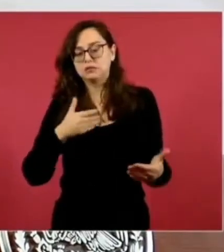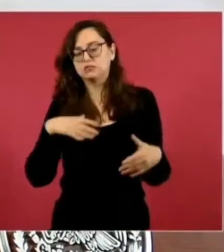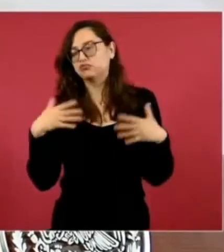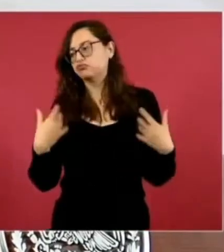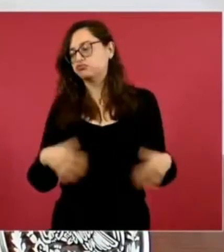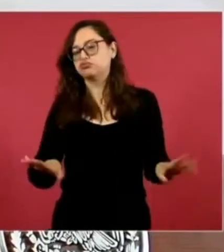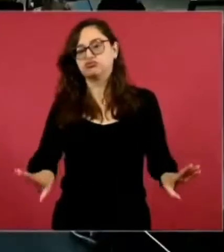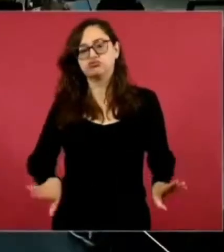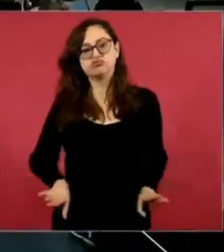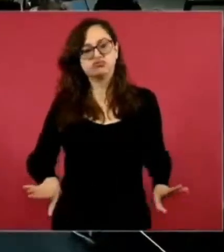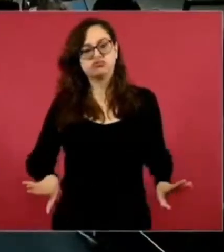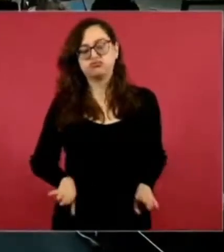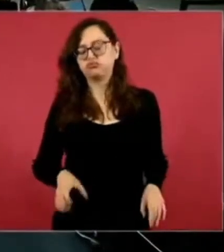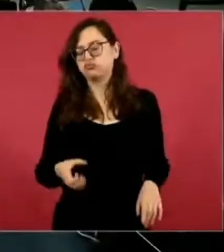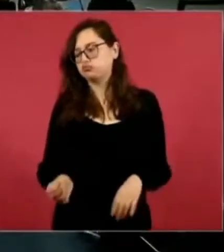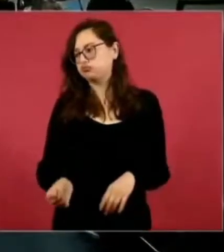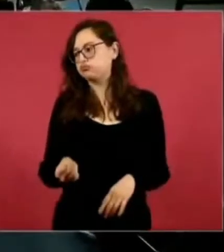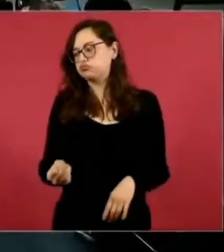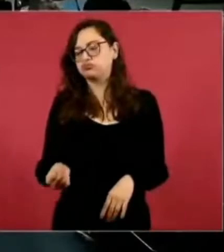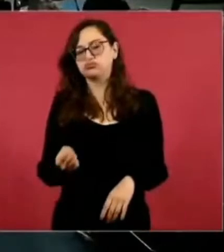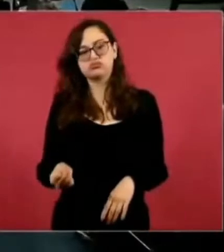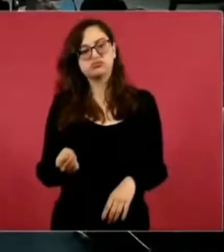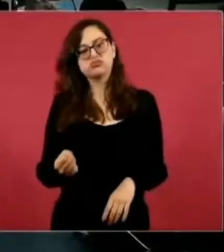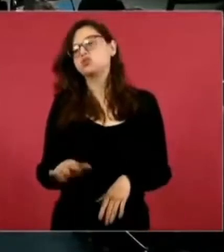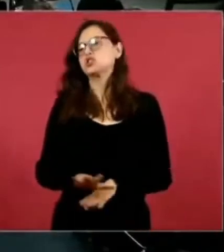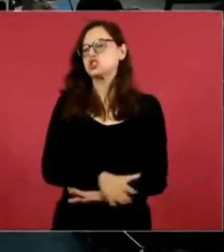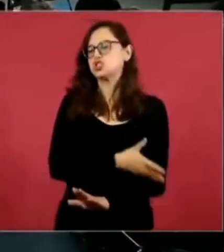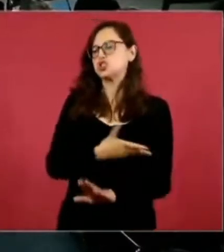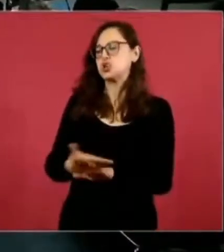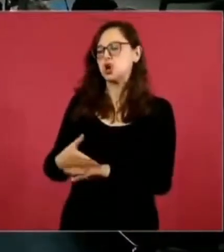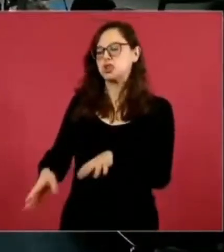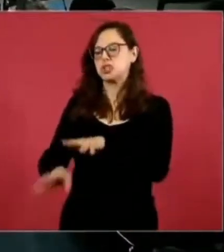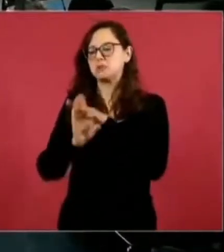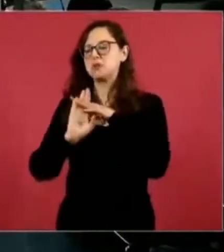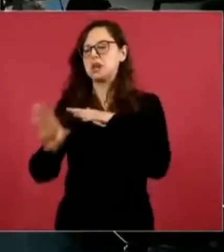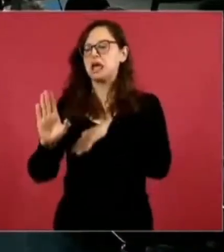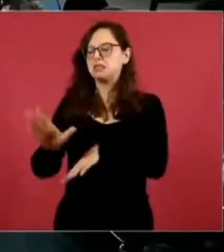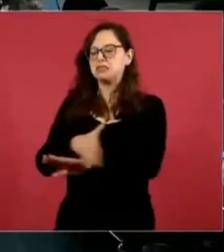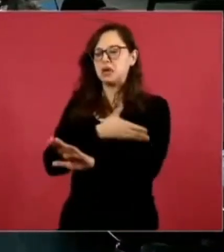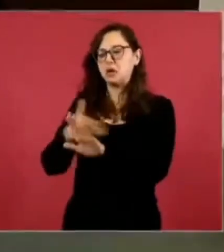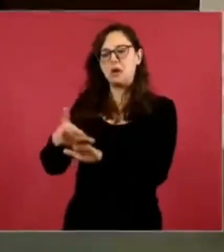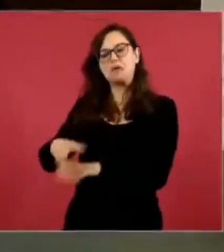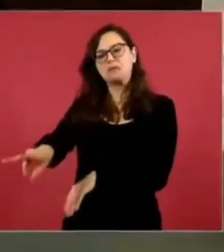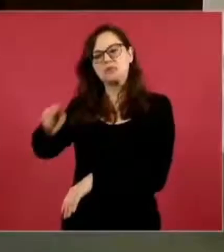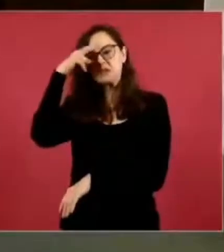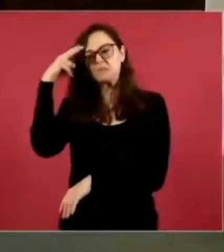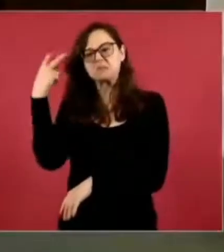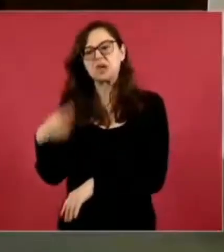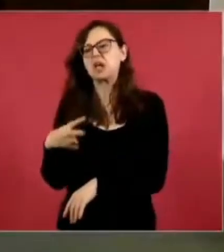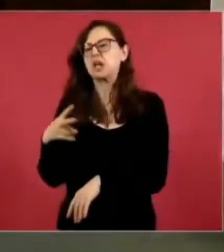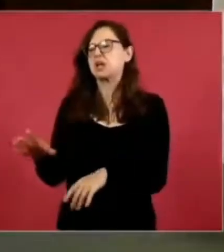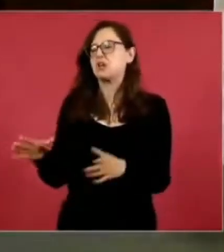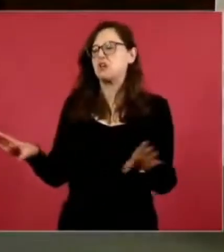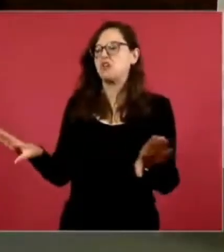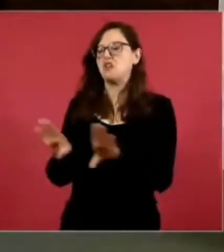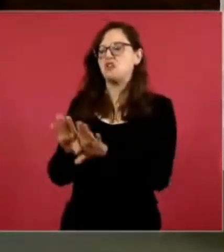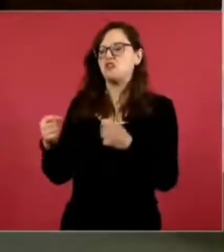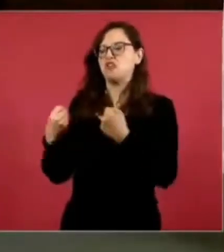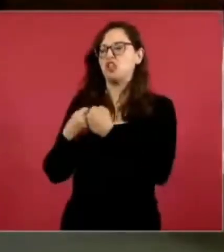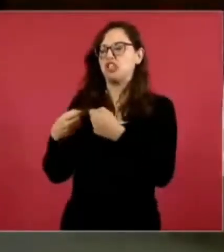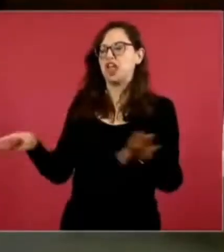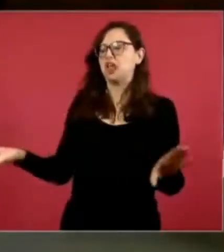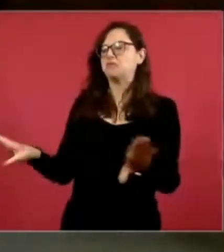estaba con una política muy antimigrante, antimexicana, quería cerrar la